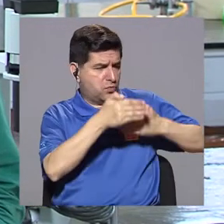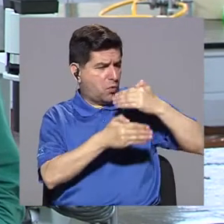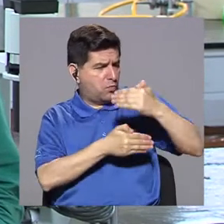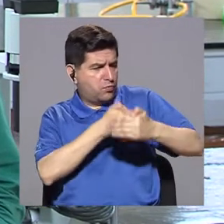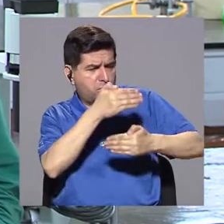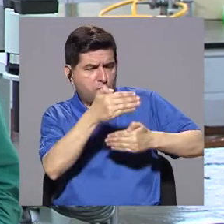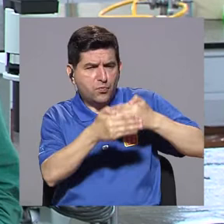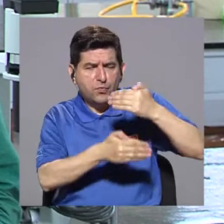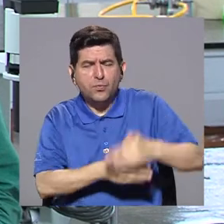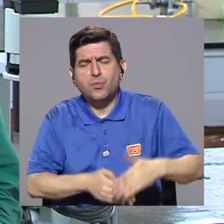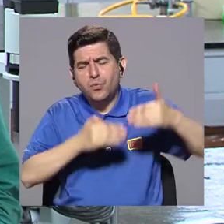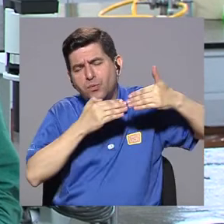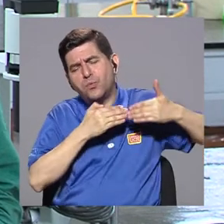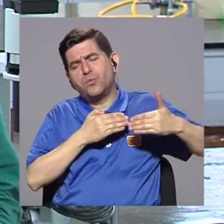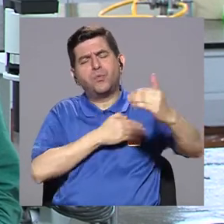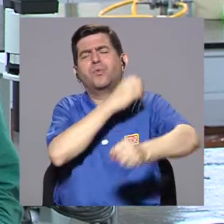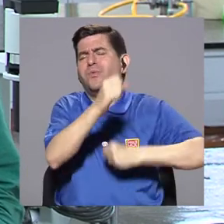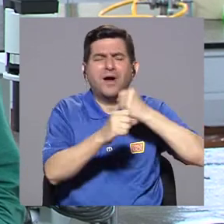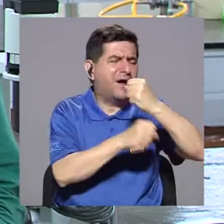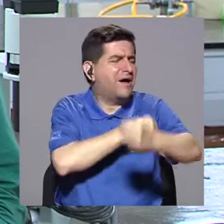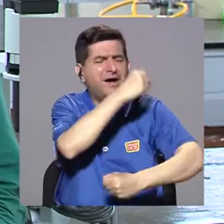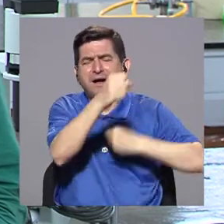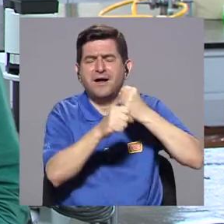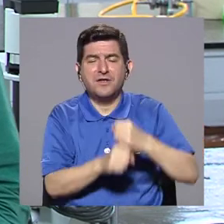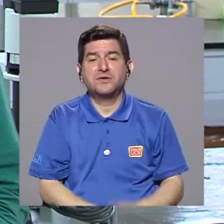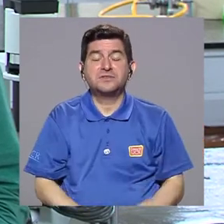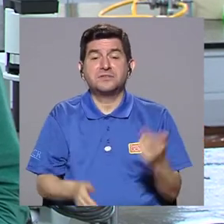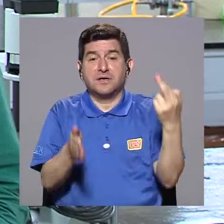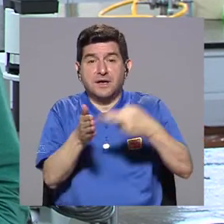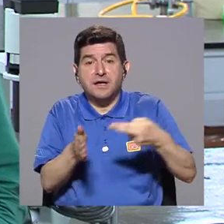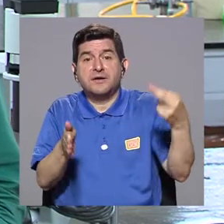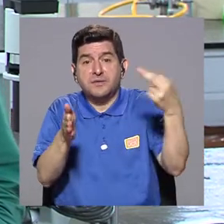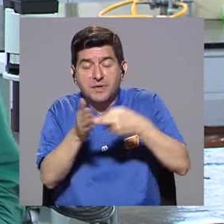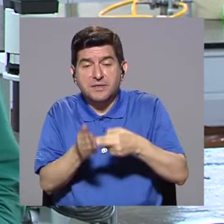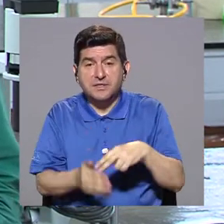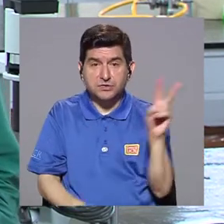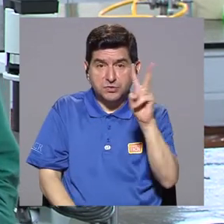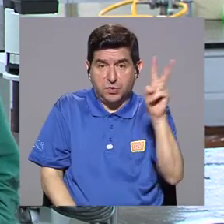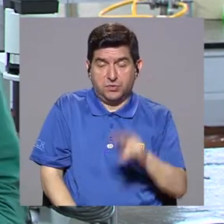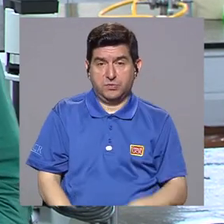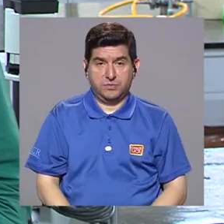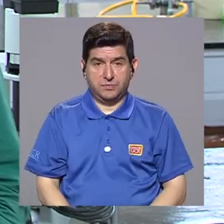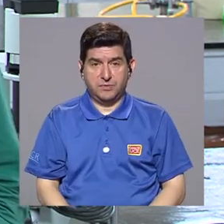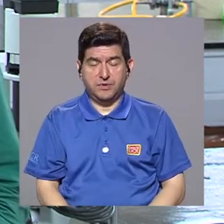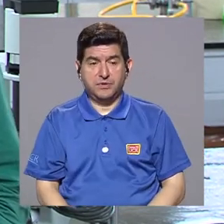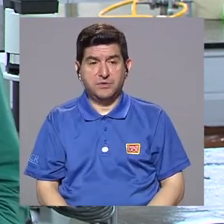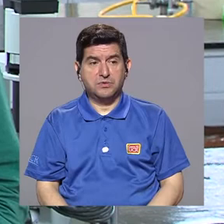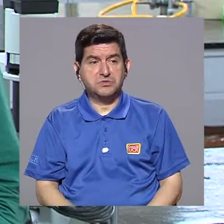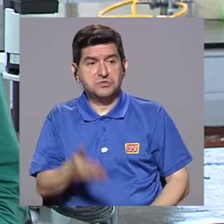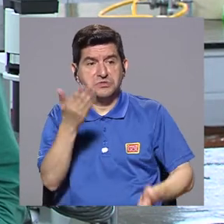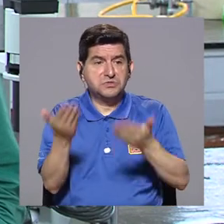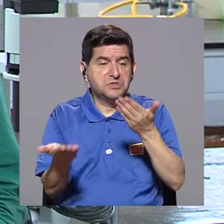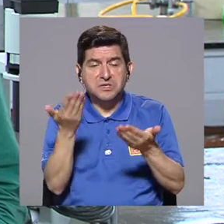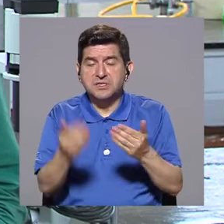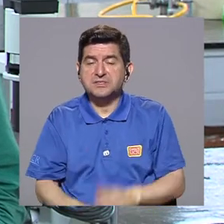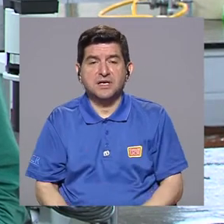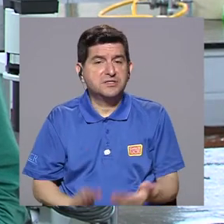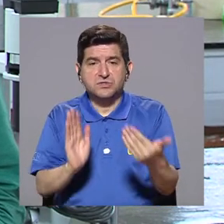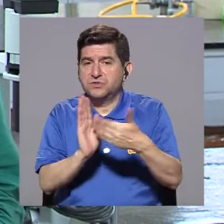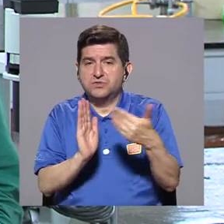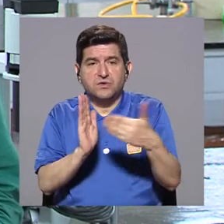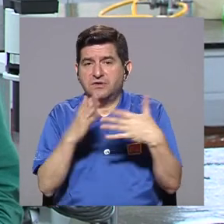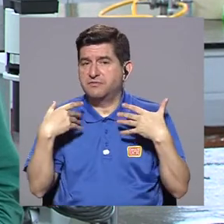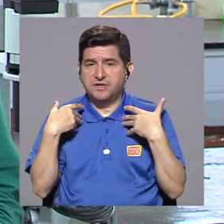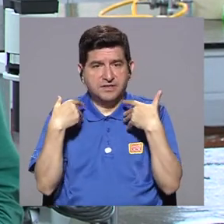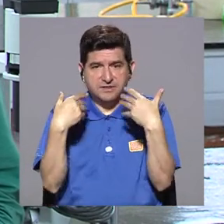o coevolucionado por tantísimos años que la replicación del virus pasa digamos, sin mayor